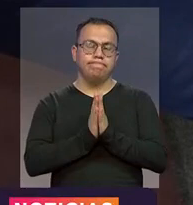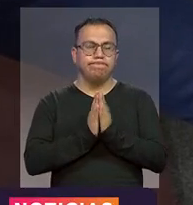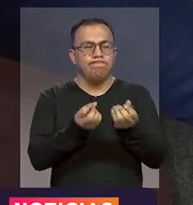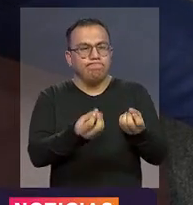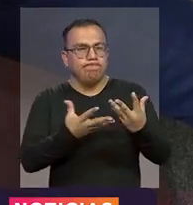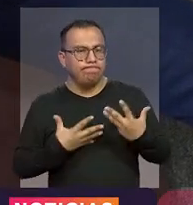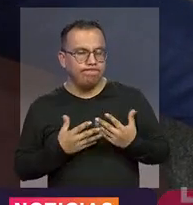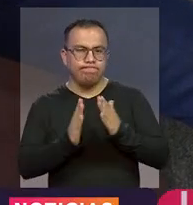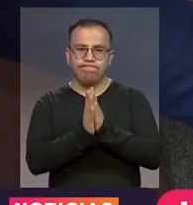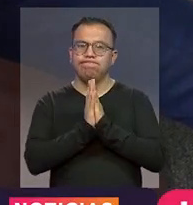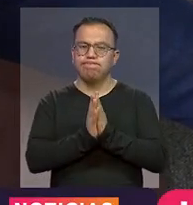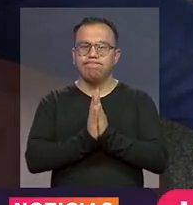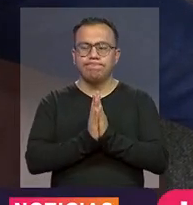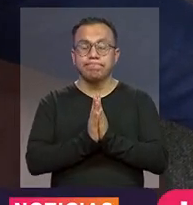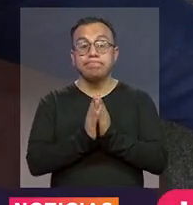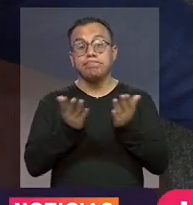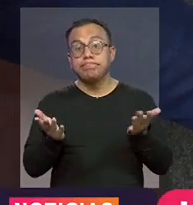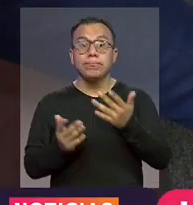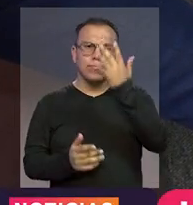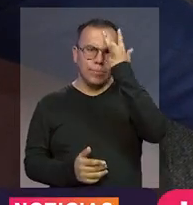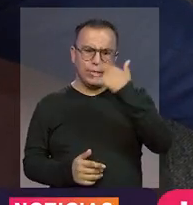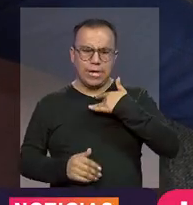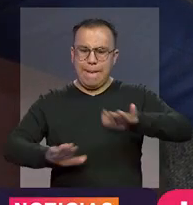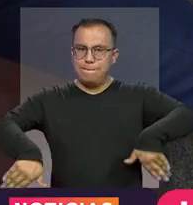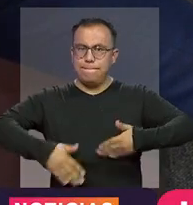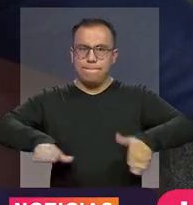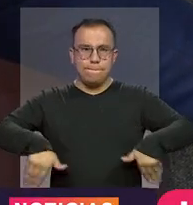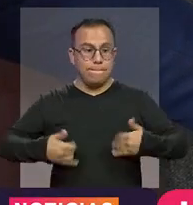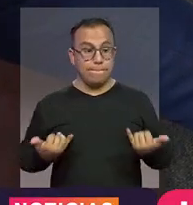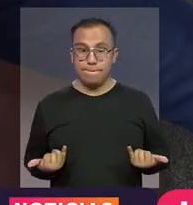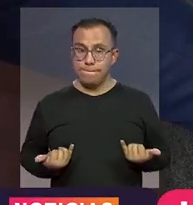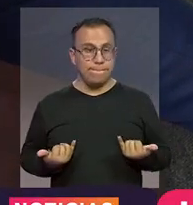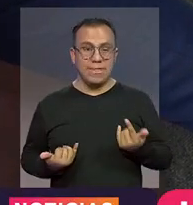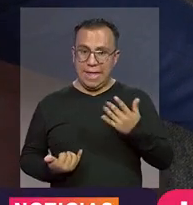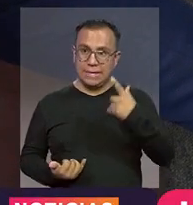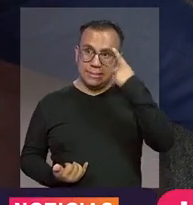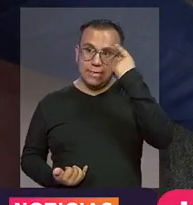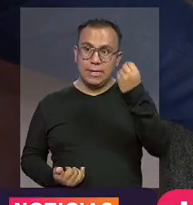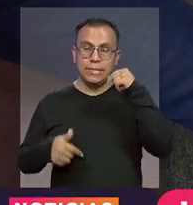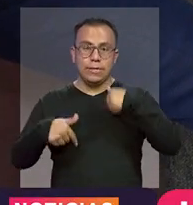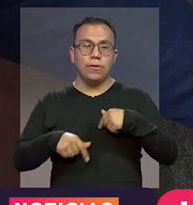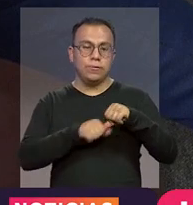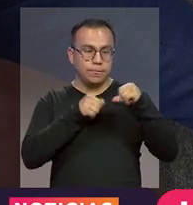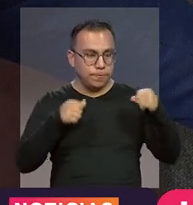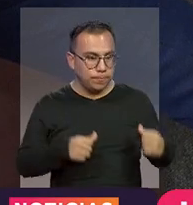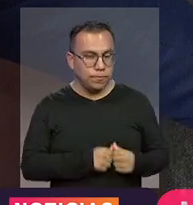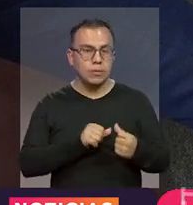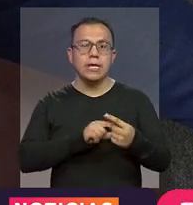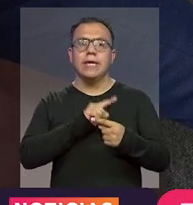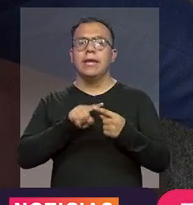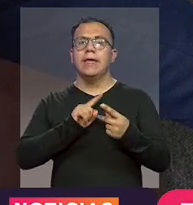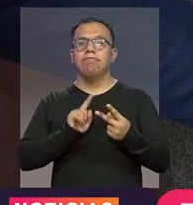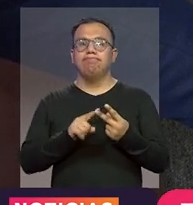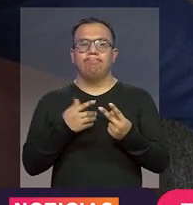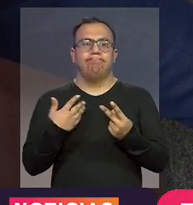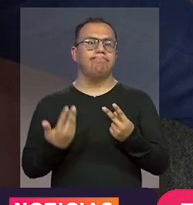devuelvan porque pues es una falta muy grande en mi corazón que